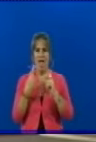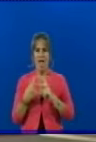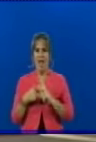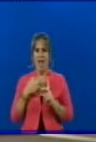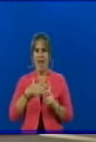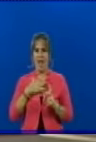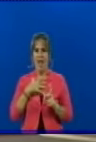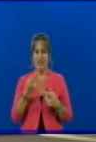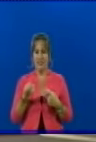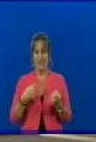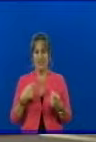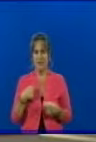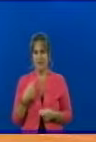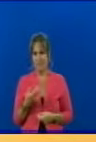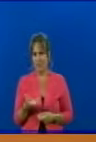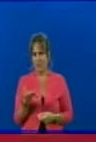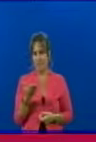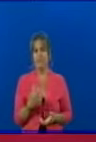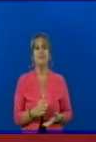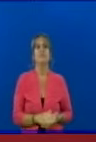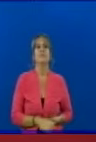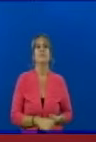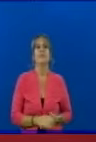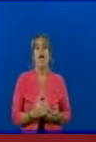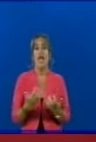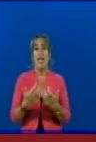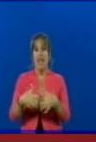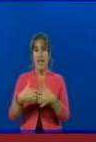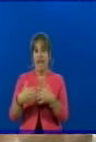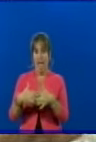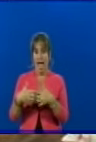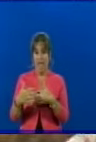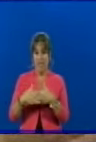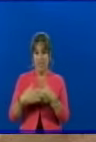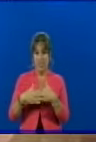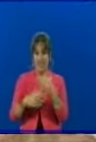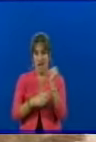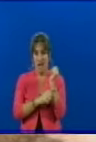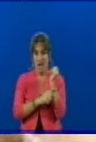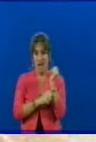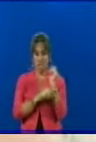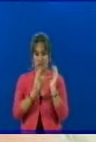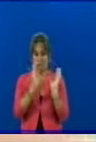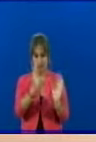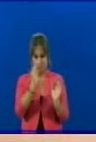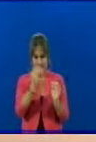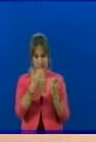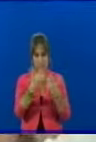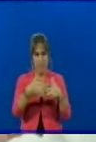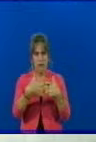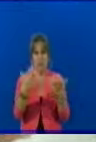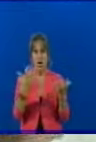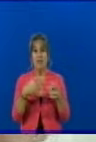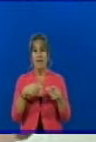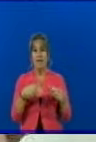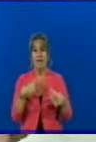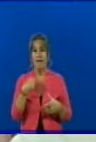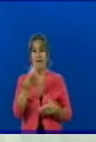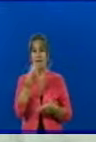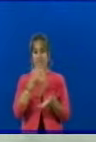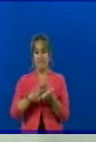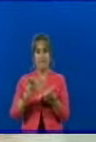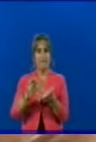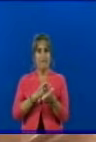a la red de comercio. Veamos. La empresa Cárnica Santiago está inmersa en producciones destinadas a la canasta